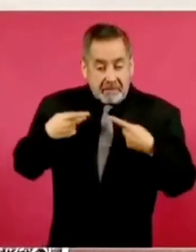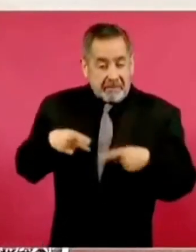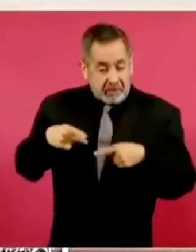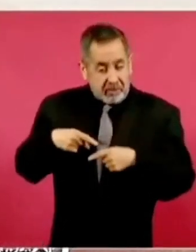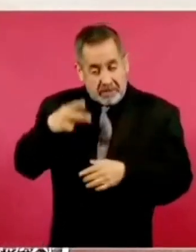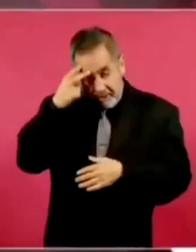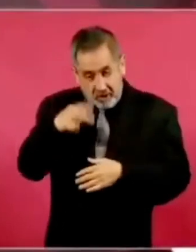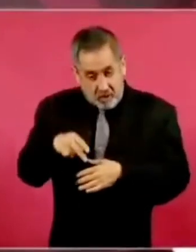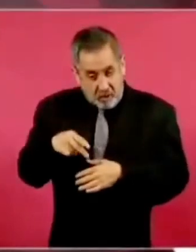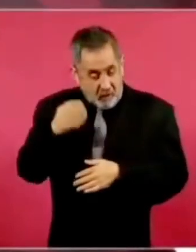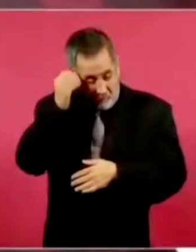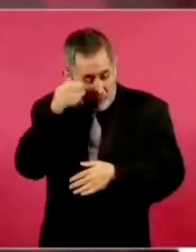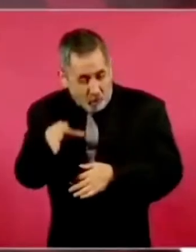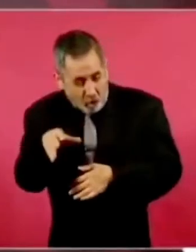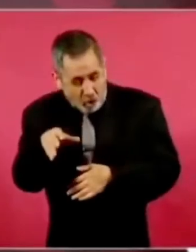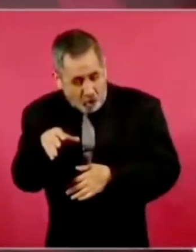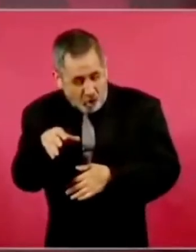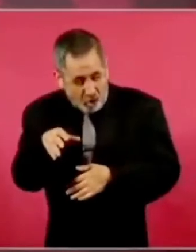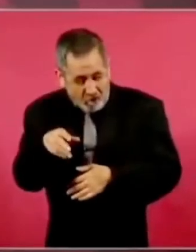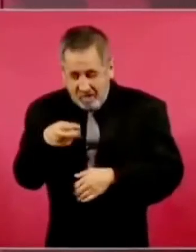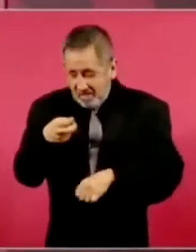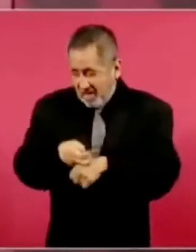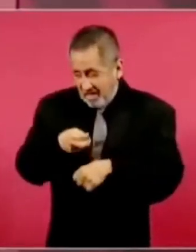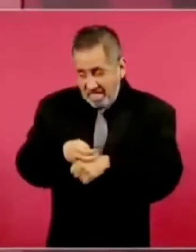pueblo flojo, indolente,